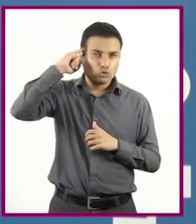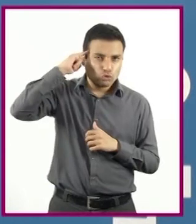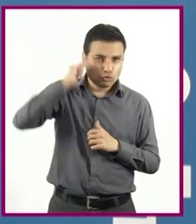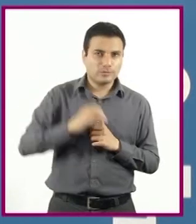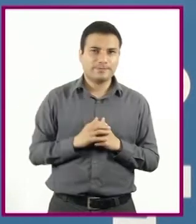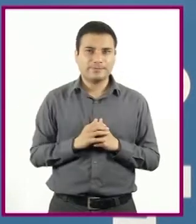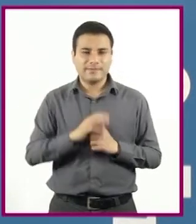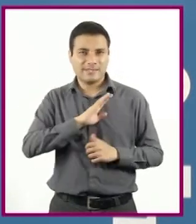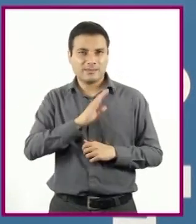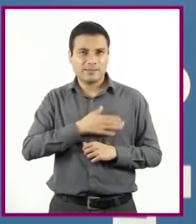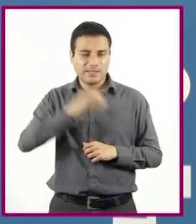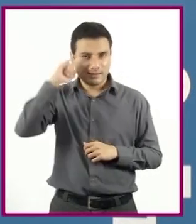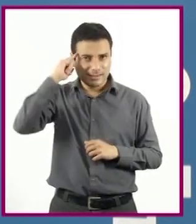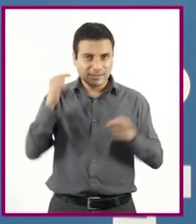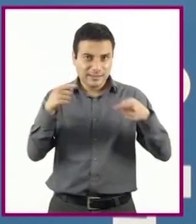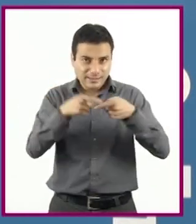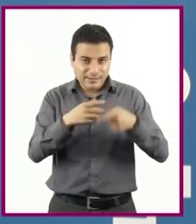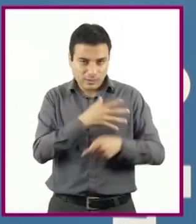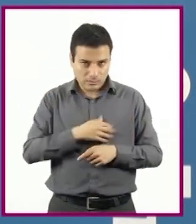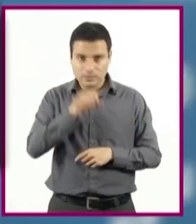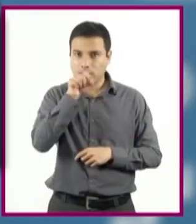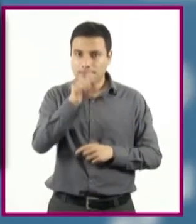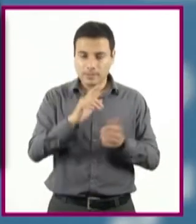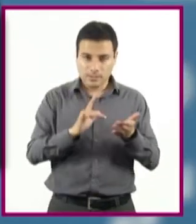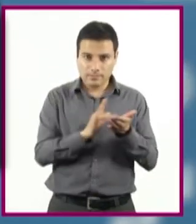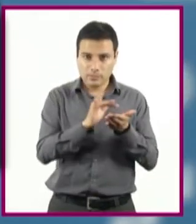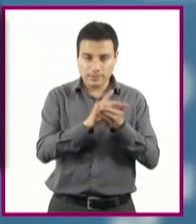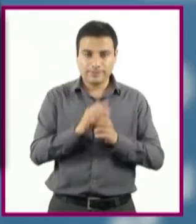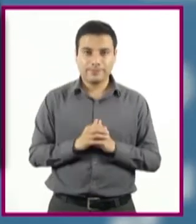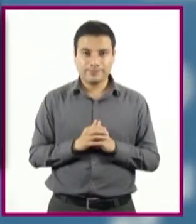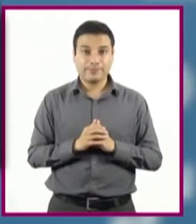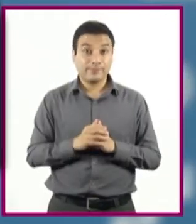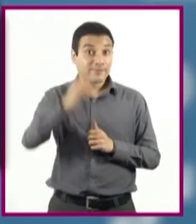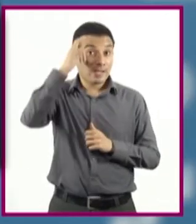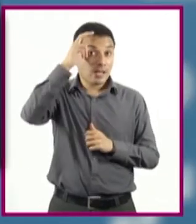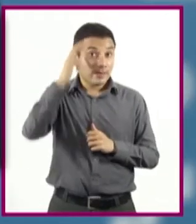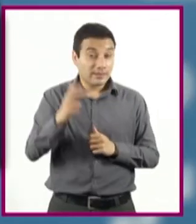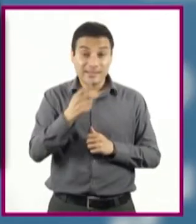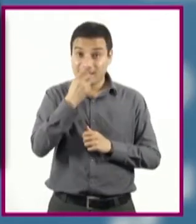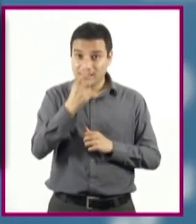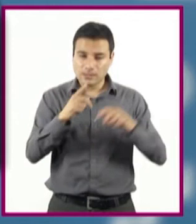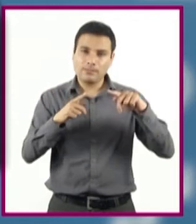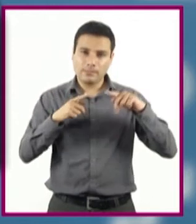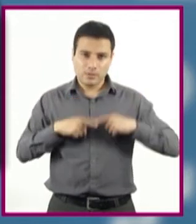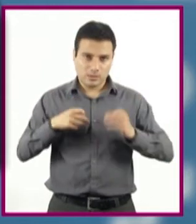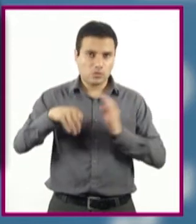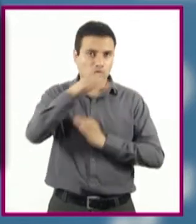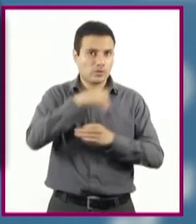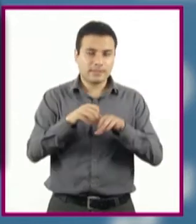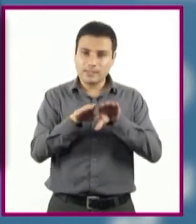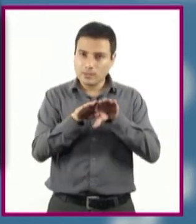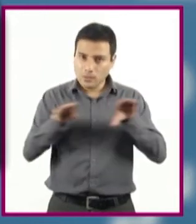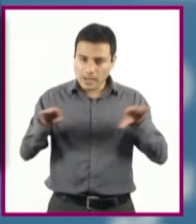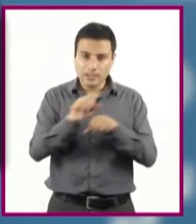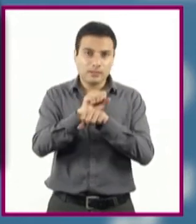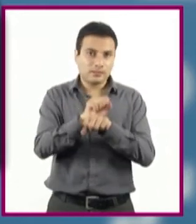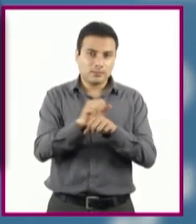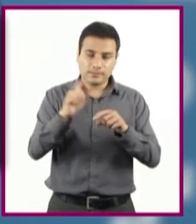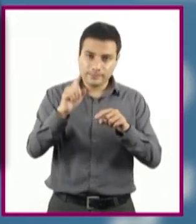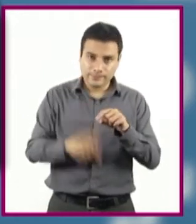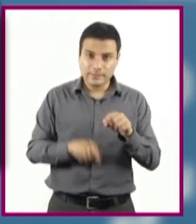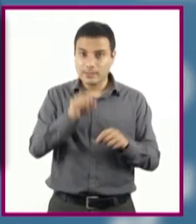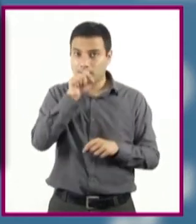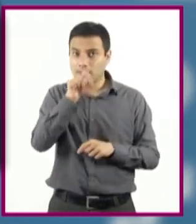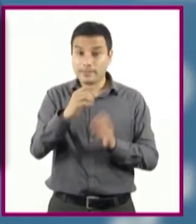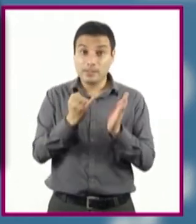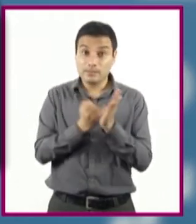El discurso de los insurgentes, en el que se promovía la igualdad entre los habitantes, la abolición de la esclavitud y el término del